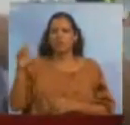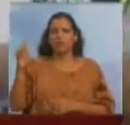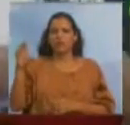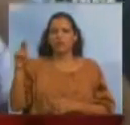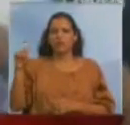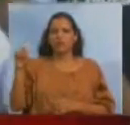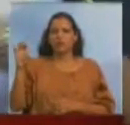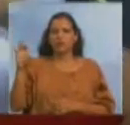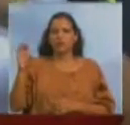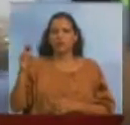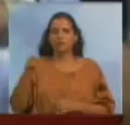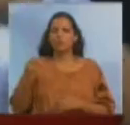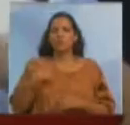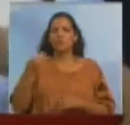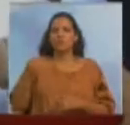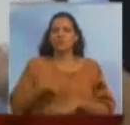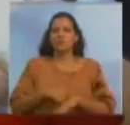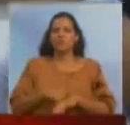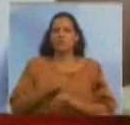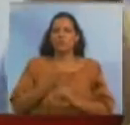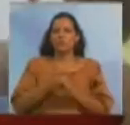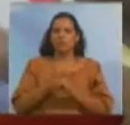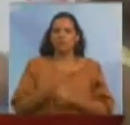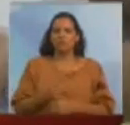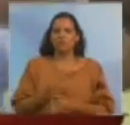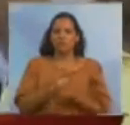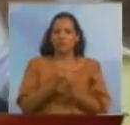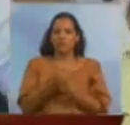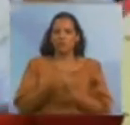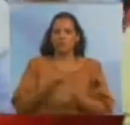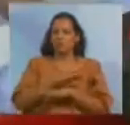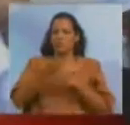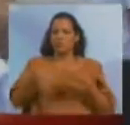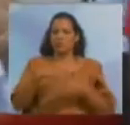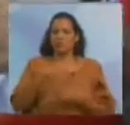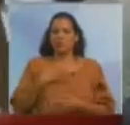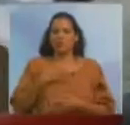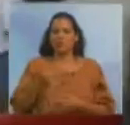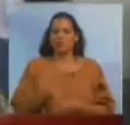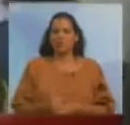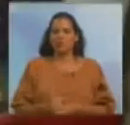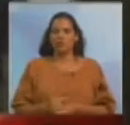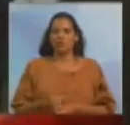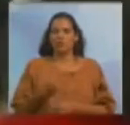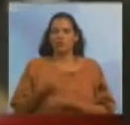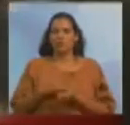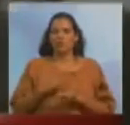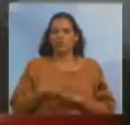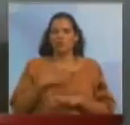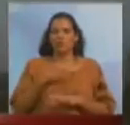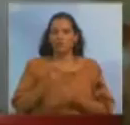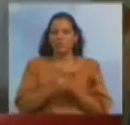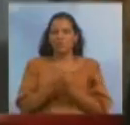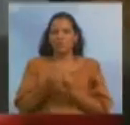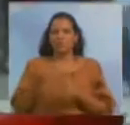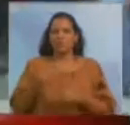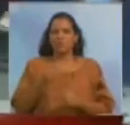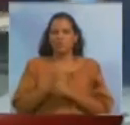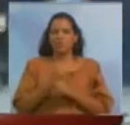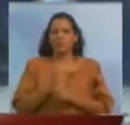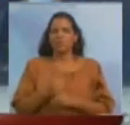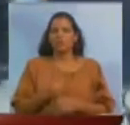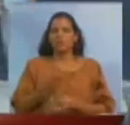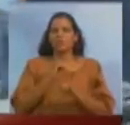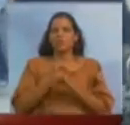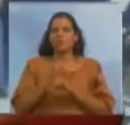Montaño aquí, a esta hora en la institución, ha causado todo este problema. Mientras ocurrían estos incidentes entre los trabajadores